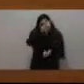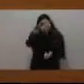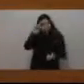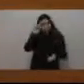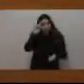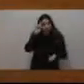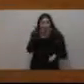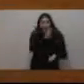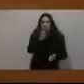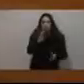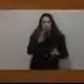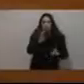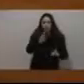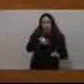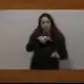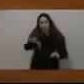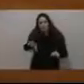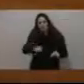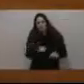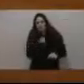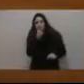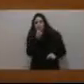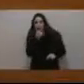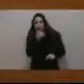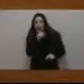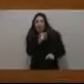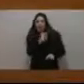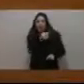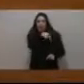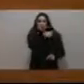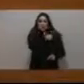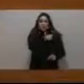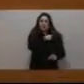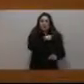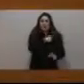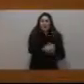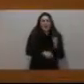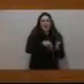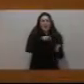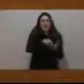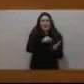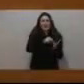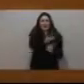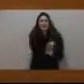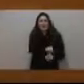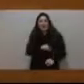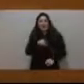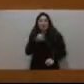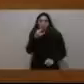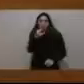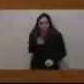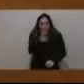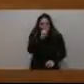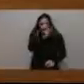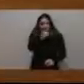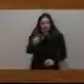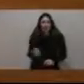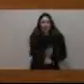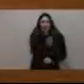pasó a ser asumido por el Gobierno del PSOE. Ahí redoblaron ustedes sus exigencias. A partir de 2004